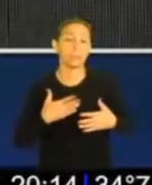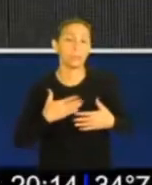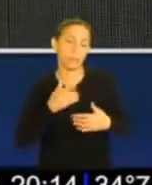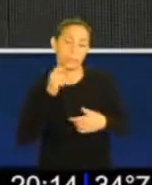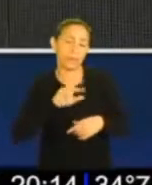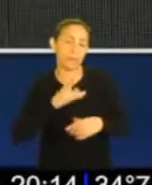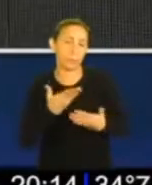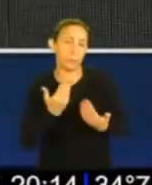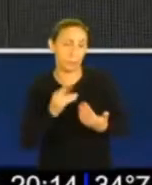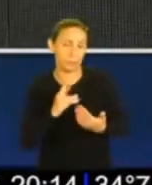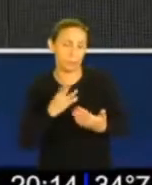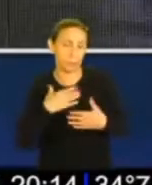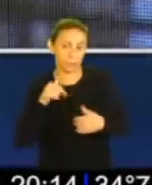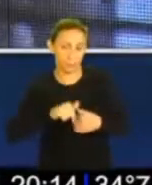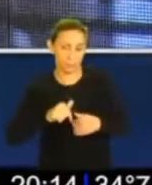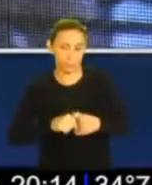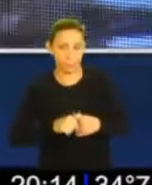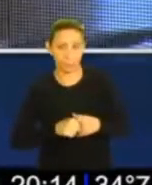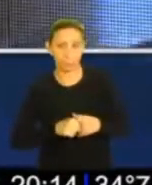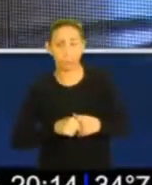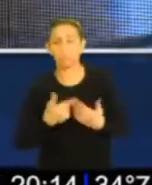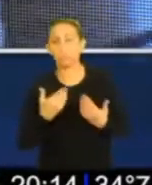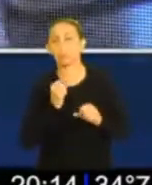permite no solamente poder encontrarlo, sino